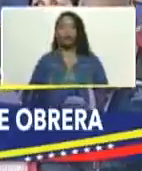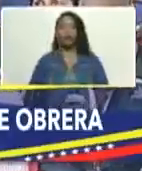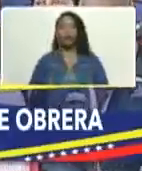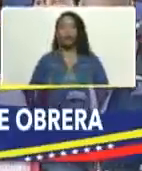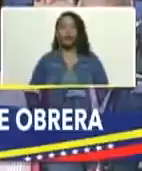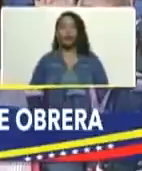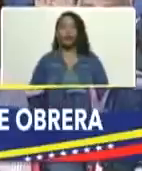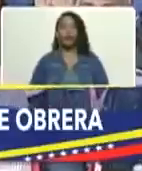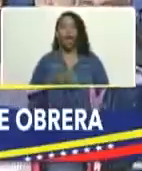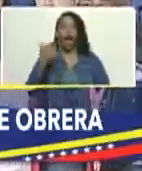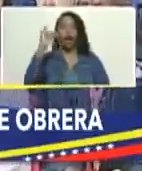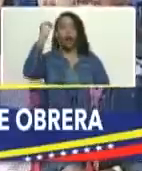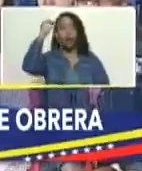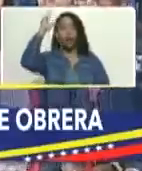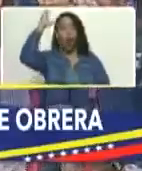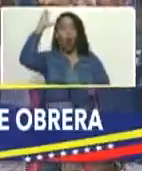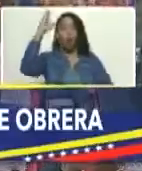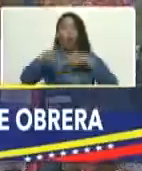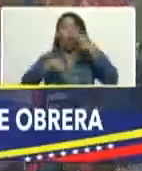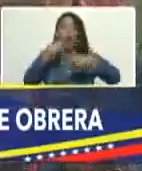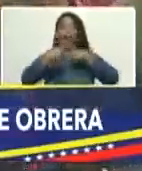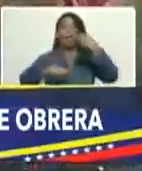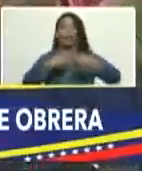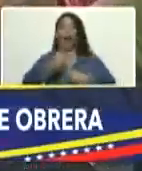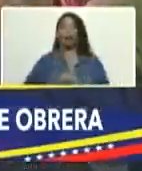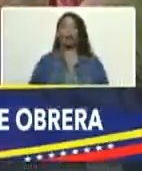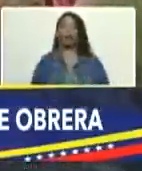tengan la capacidad política,